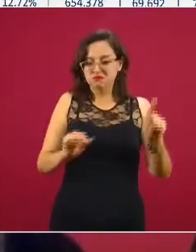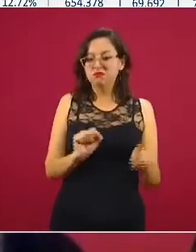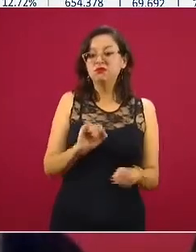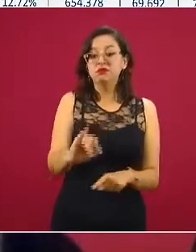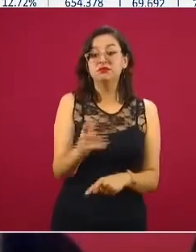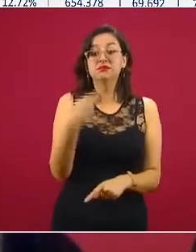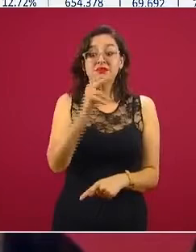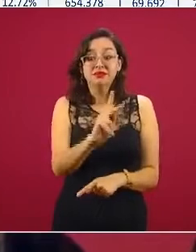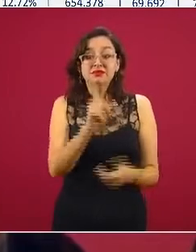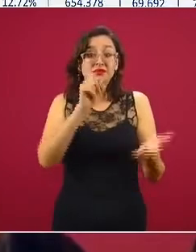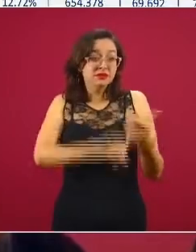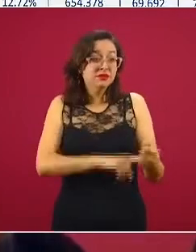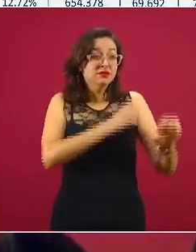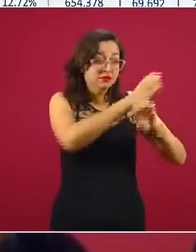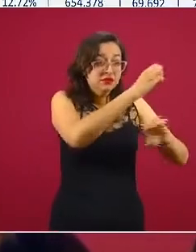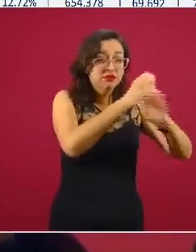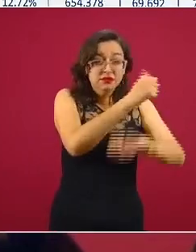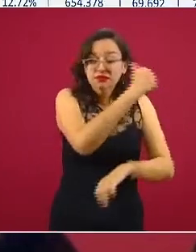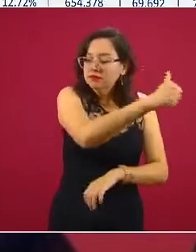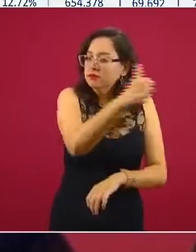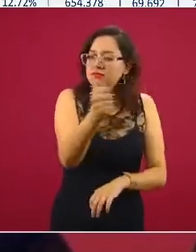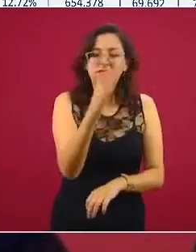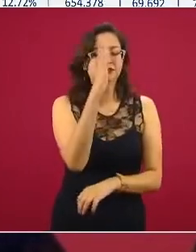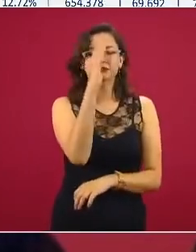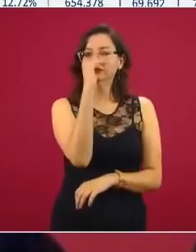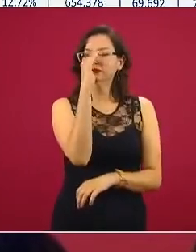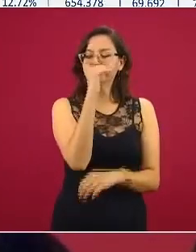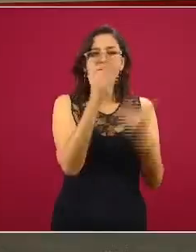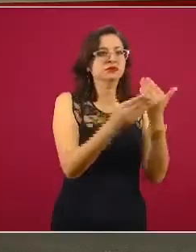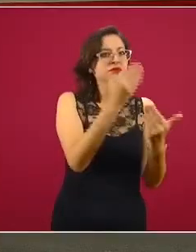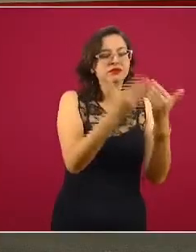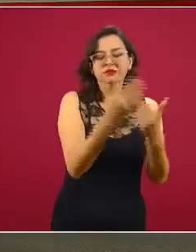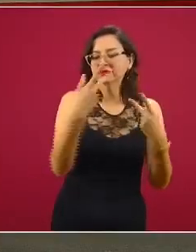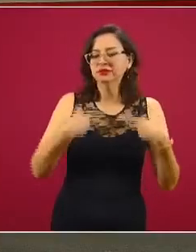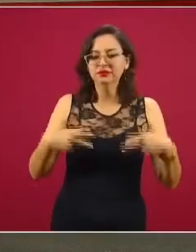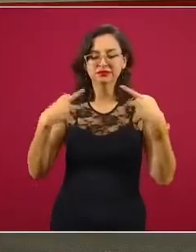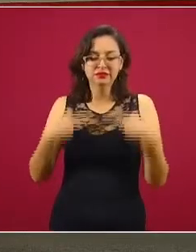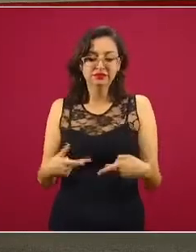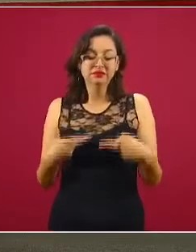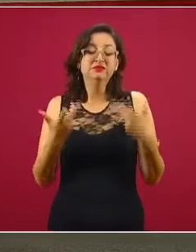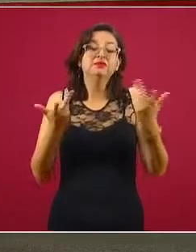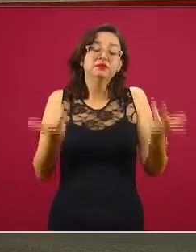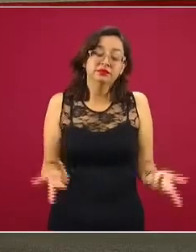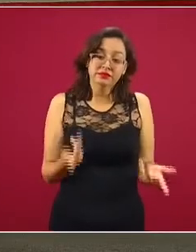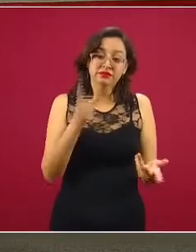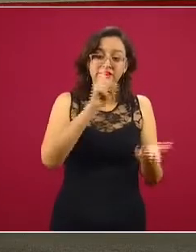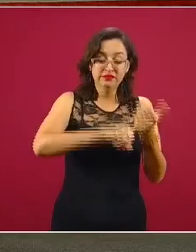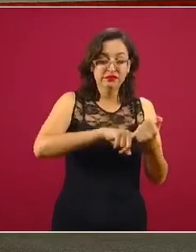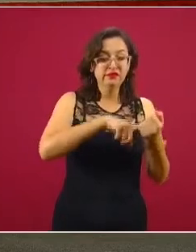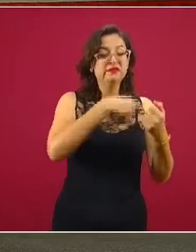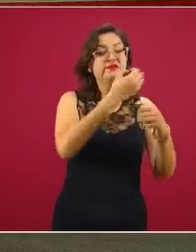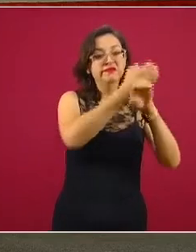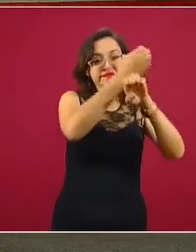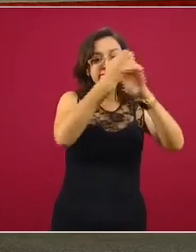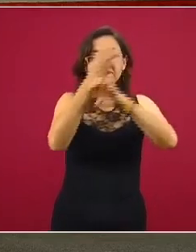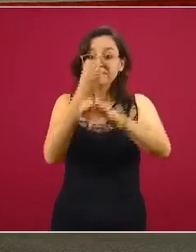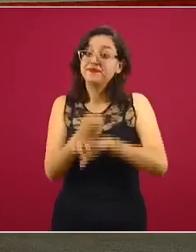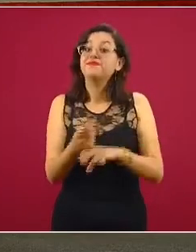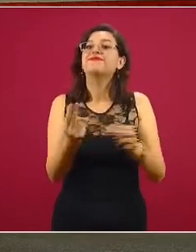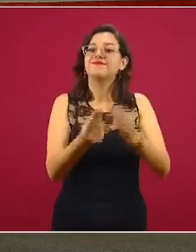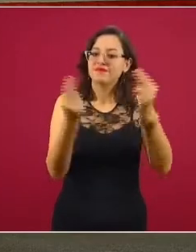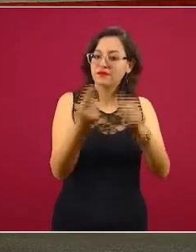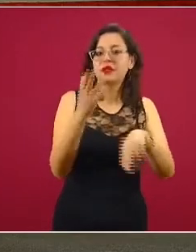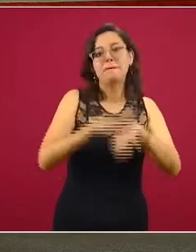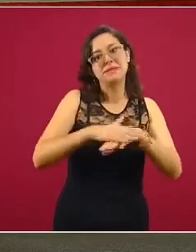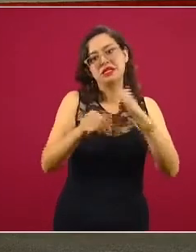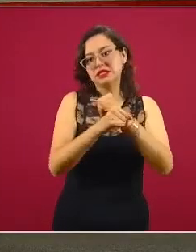pero no para cada entidad federativa en particular. Y cada entidad federativa necesita tener información de la ocurrencia de